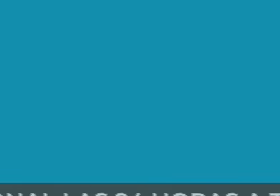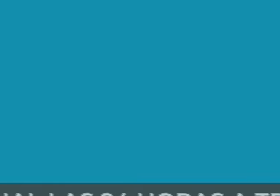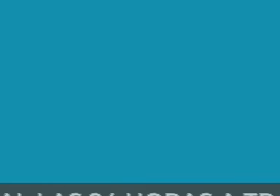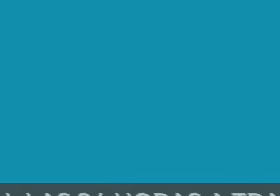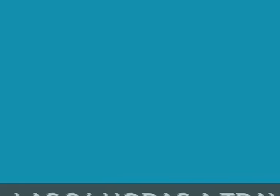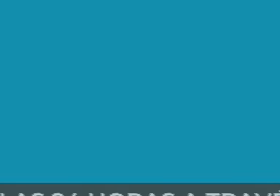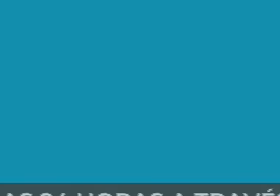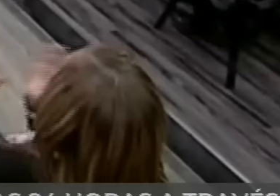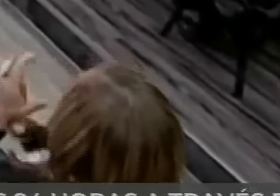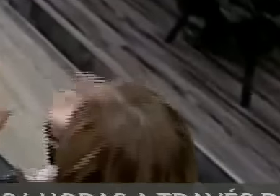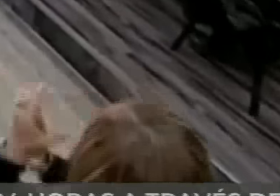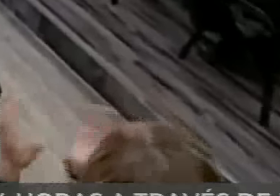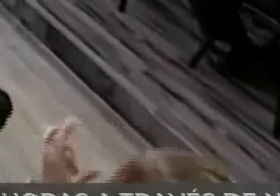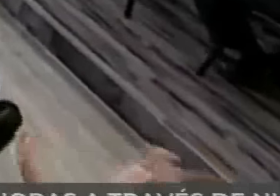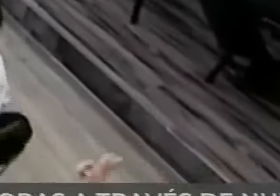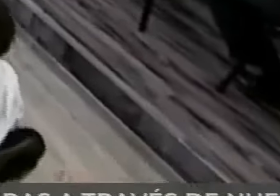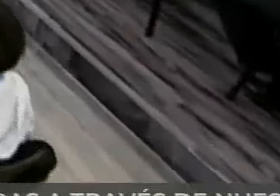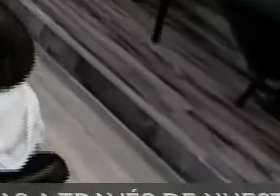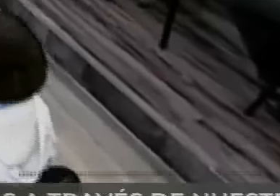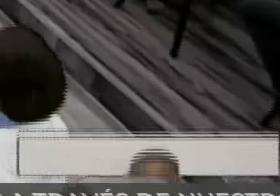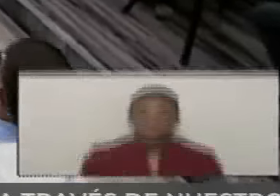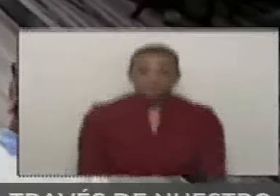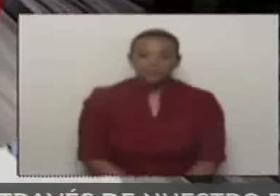Maduro más.